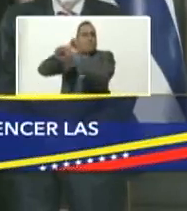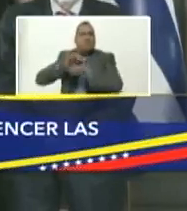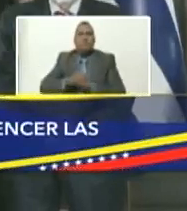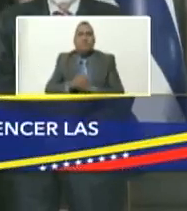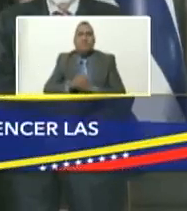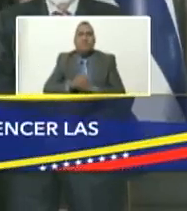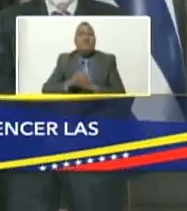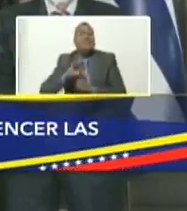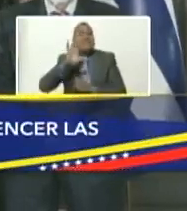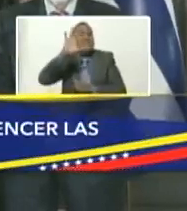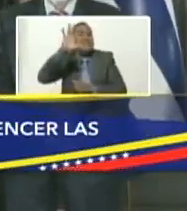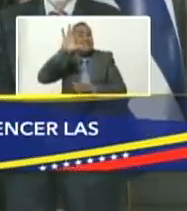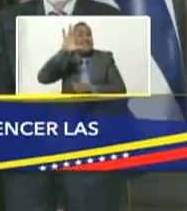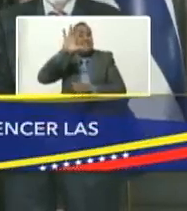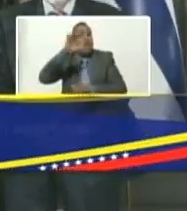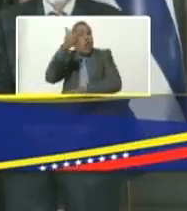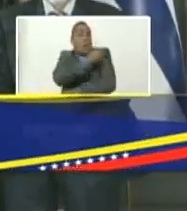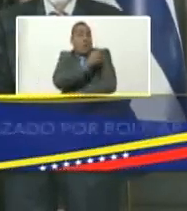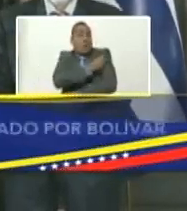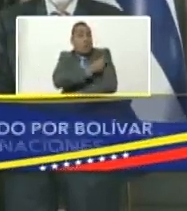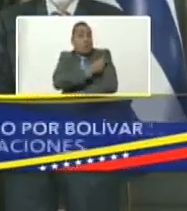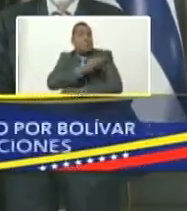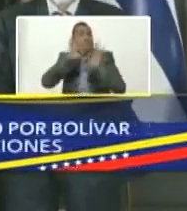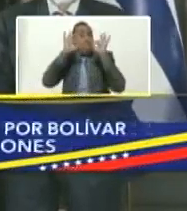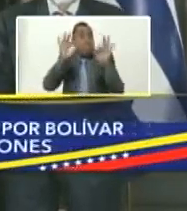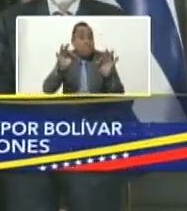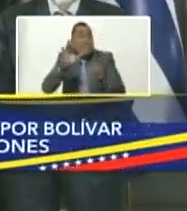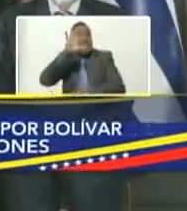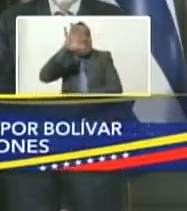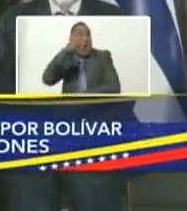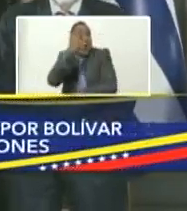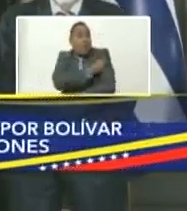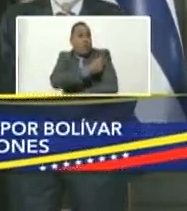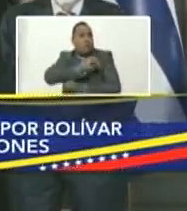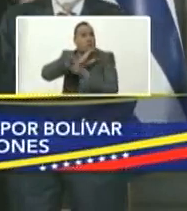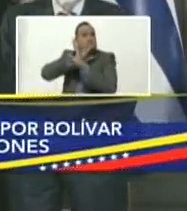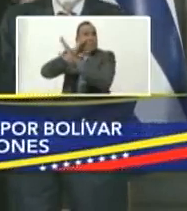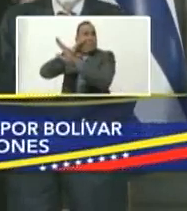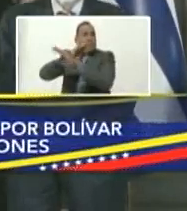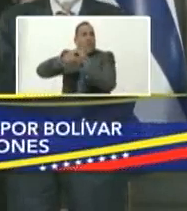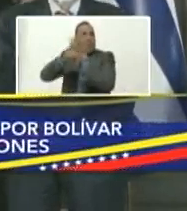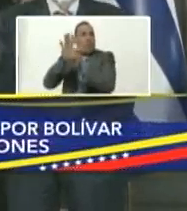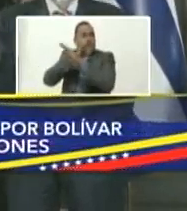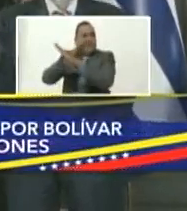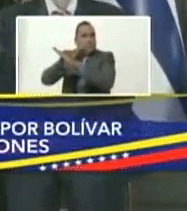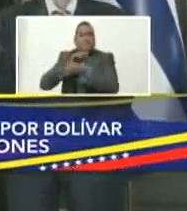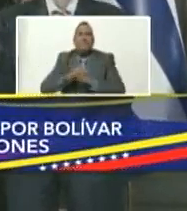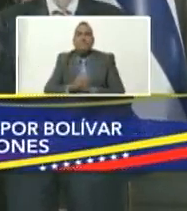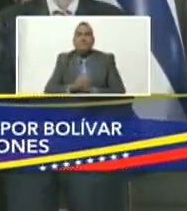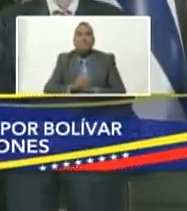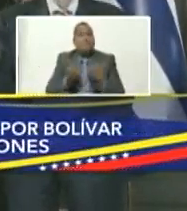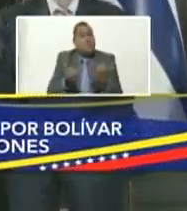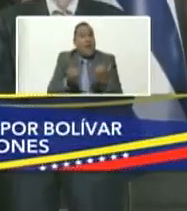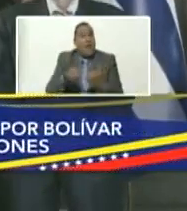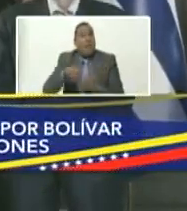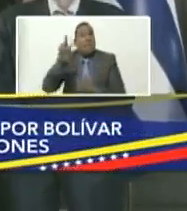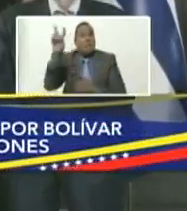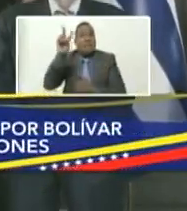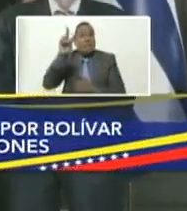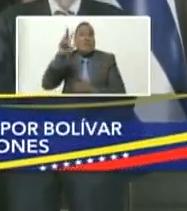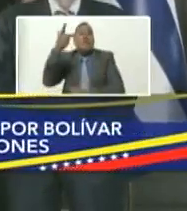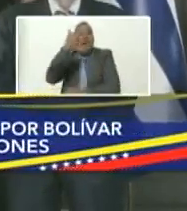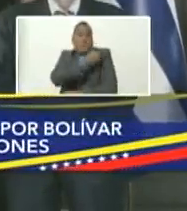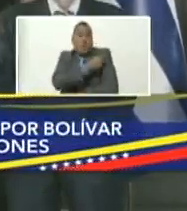5 vacunas contra el coronavirus, para ser más claro. Ya en Venezuela se está aplicando la vacuna Abdala con muy